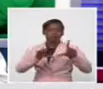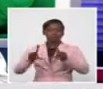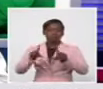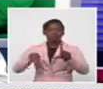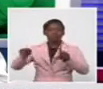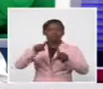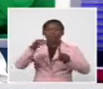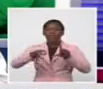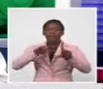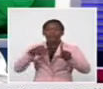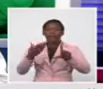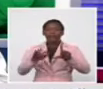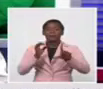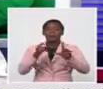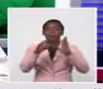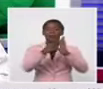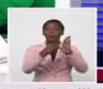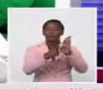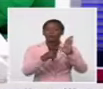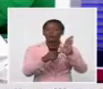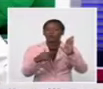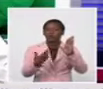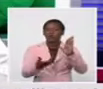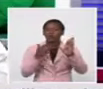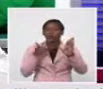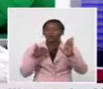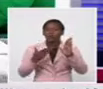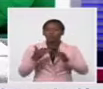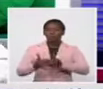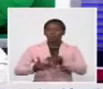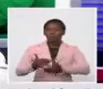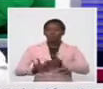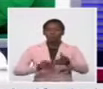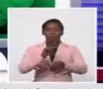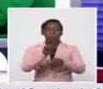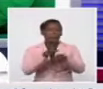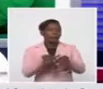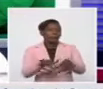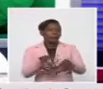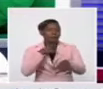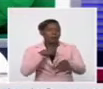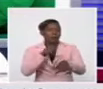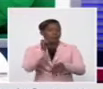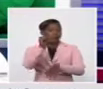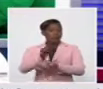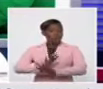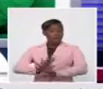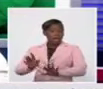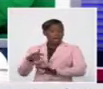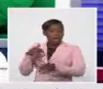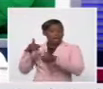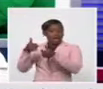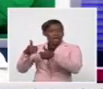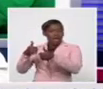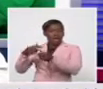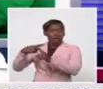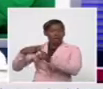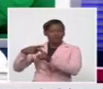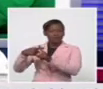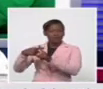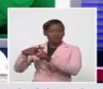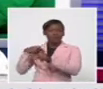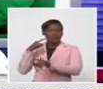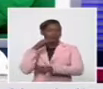la enfermedad como secuela, personas recuperadas. Esto que yo digo todos los días, que a veces es el